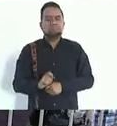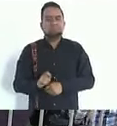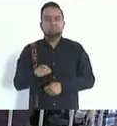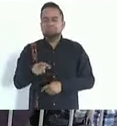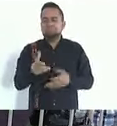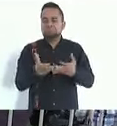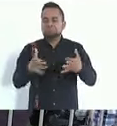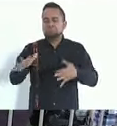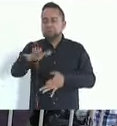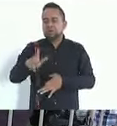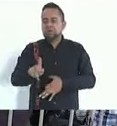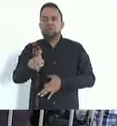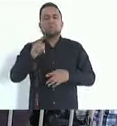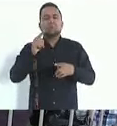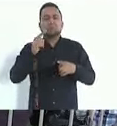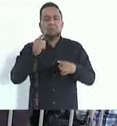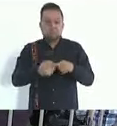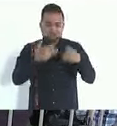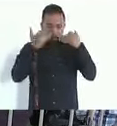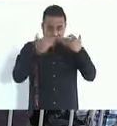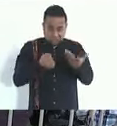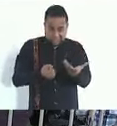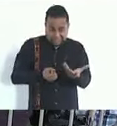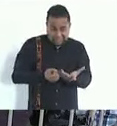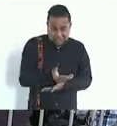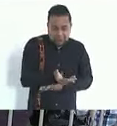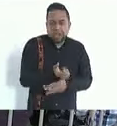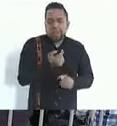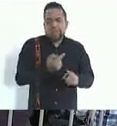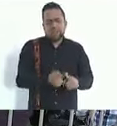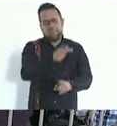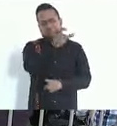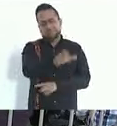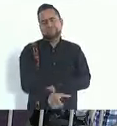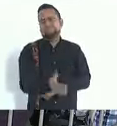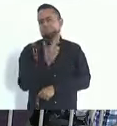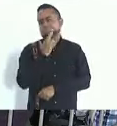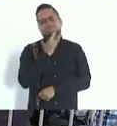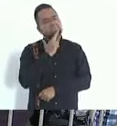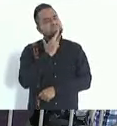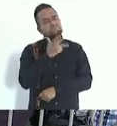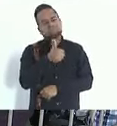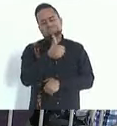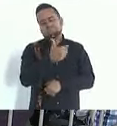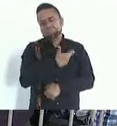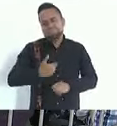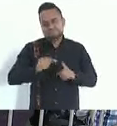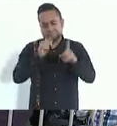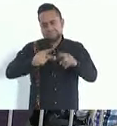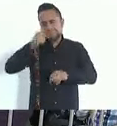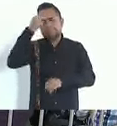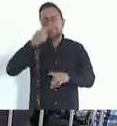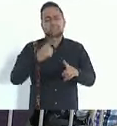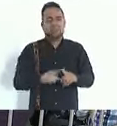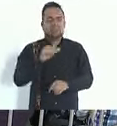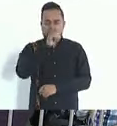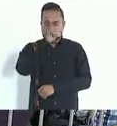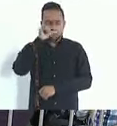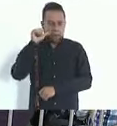que vio nacer al mejor presidente de México, Benito